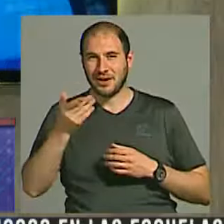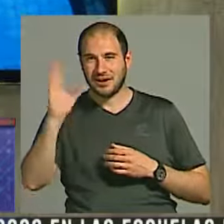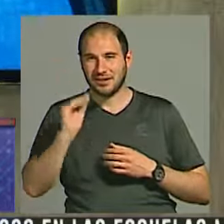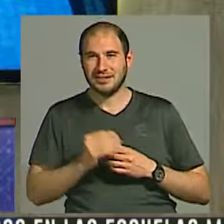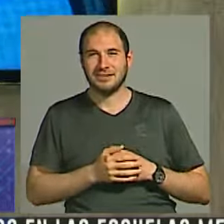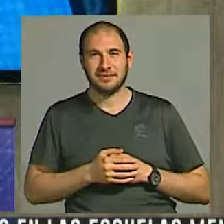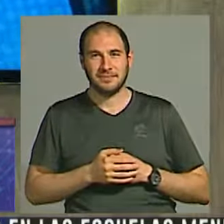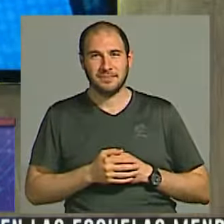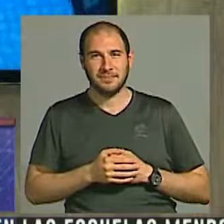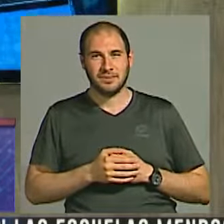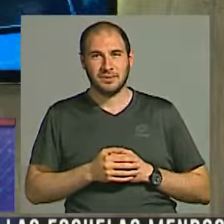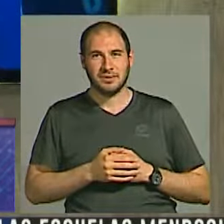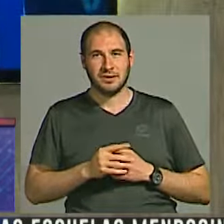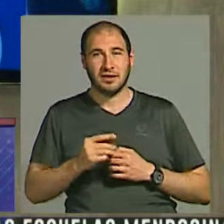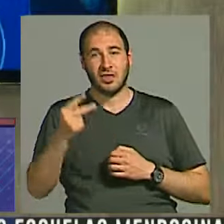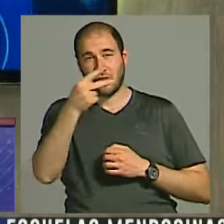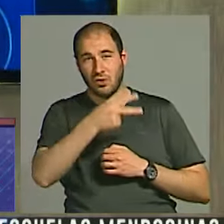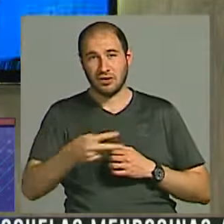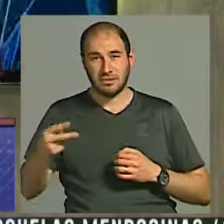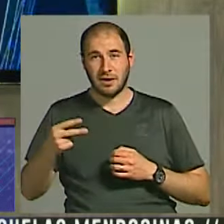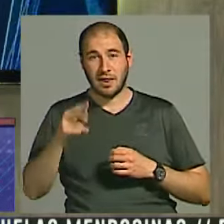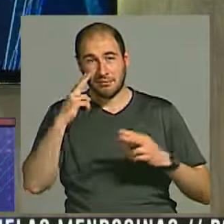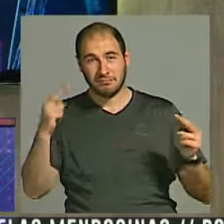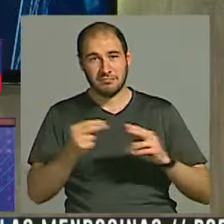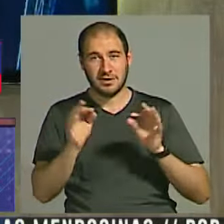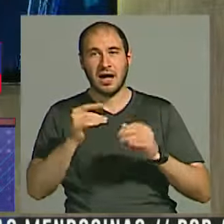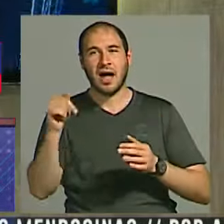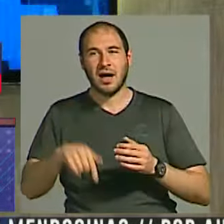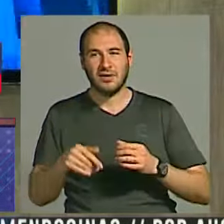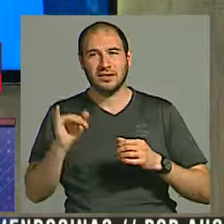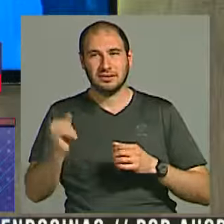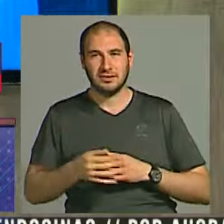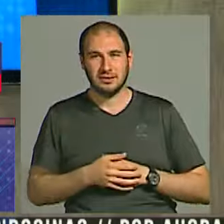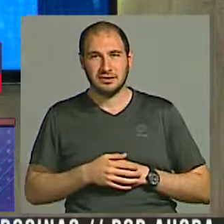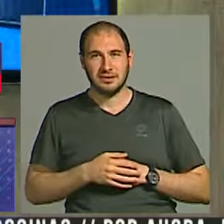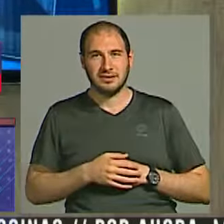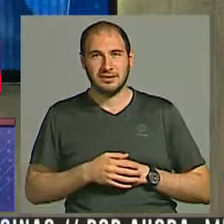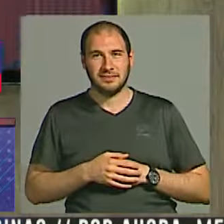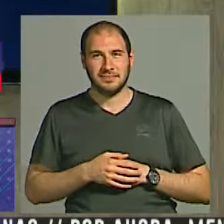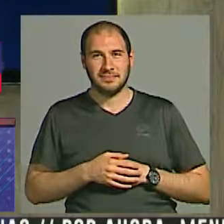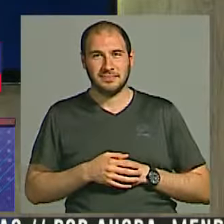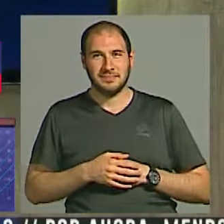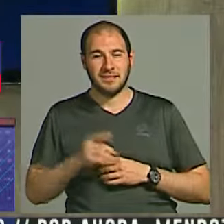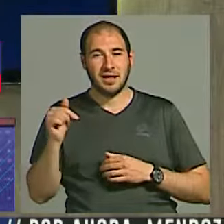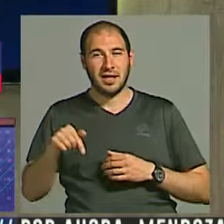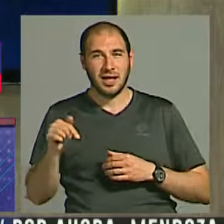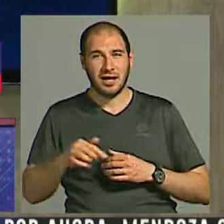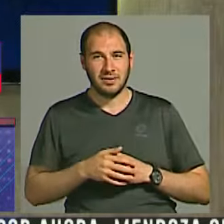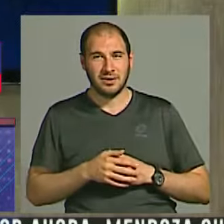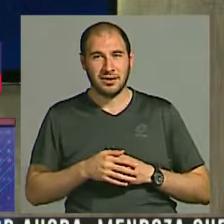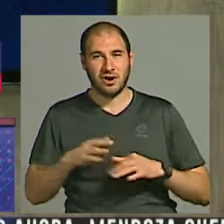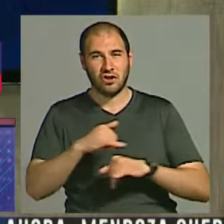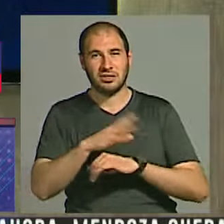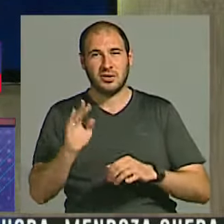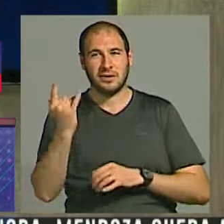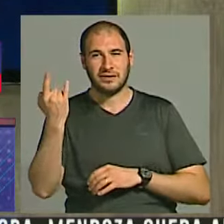Es de verdad, después de 2 semanas de no verlos a ustedes, llegó el momento de. No, es que yo. Llegó el momento de dar las